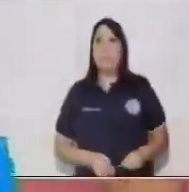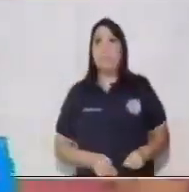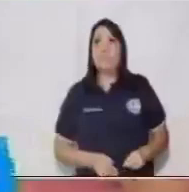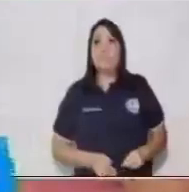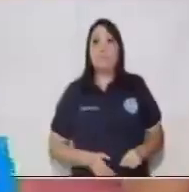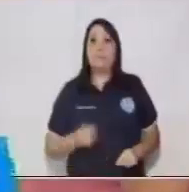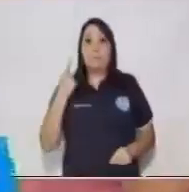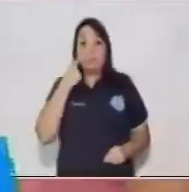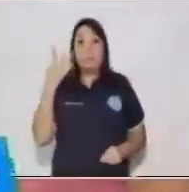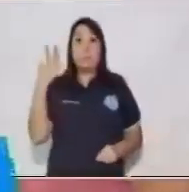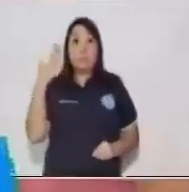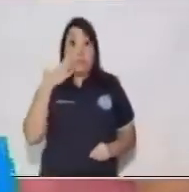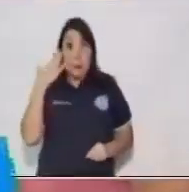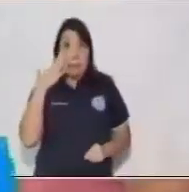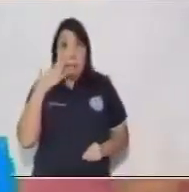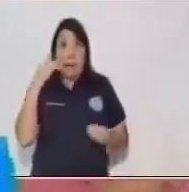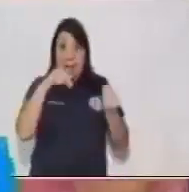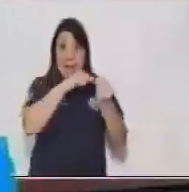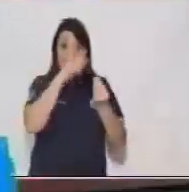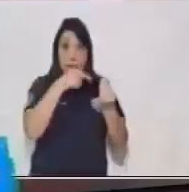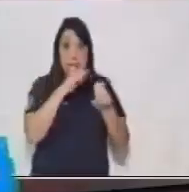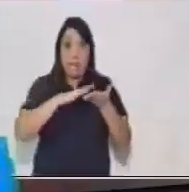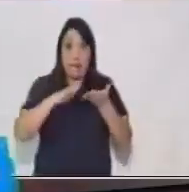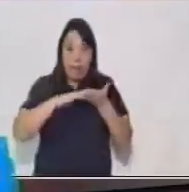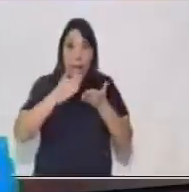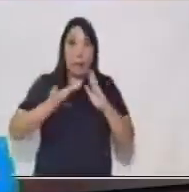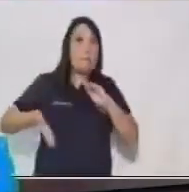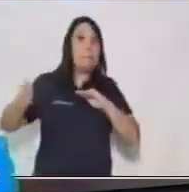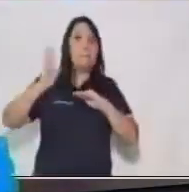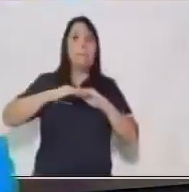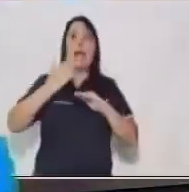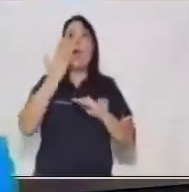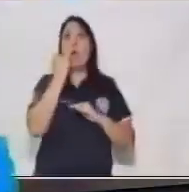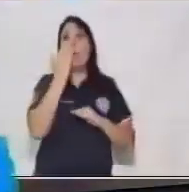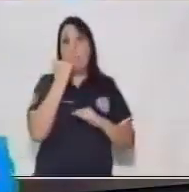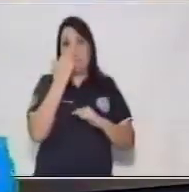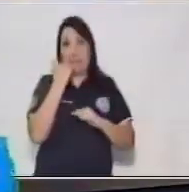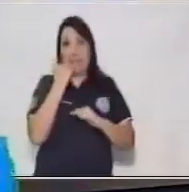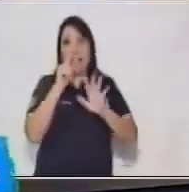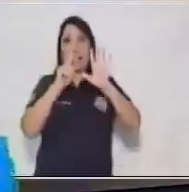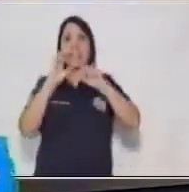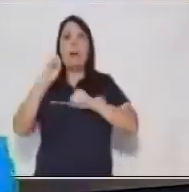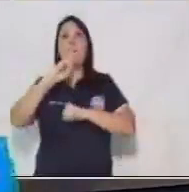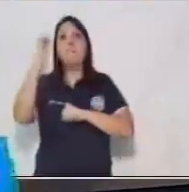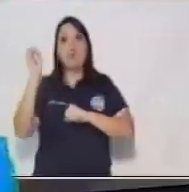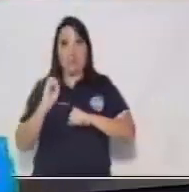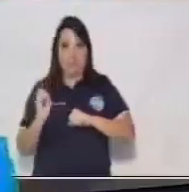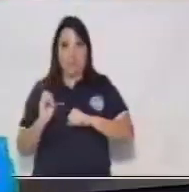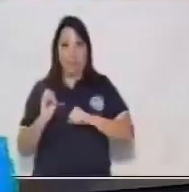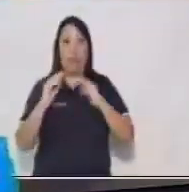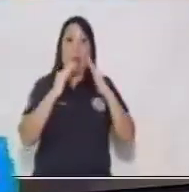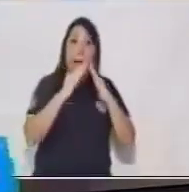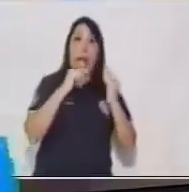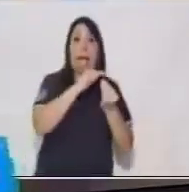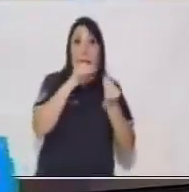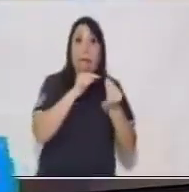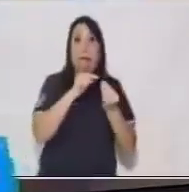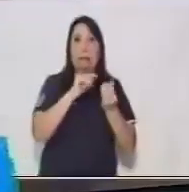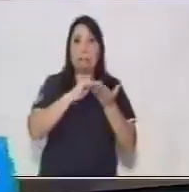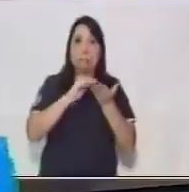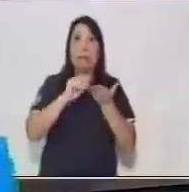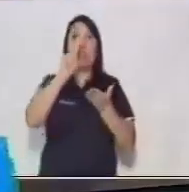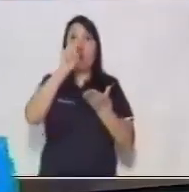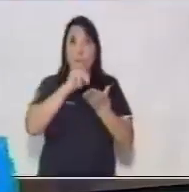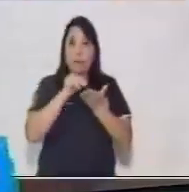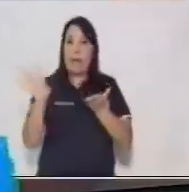la madre de familia gasta más en comida, que gasta el 60% de la cantidad que ella